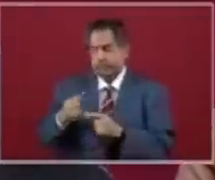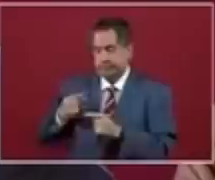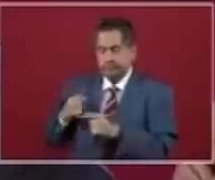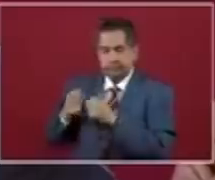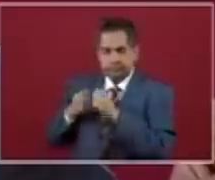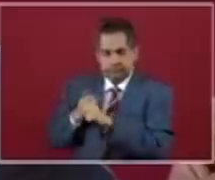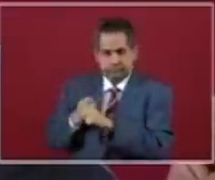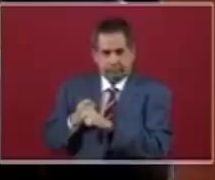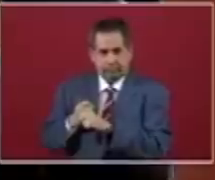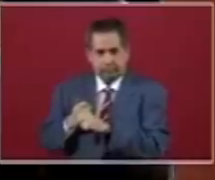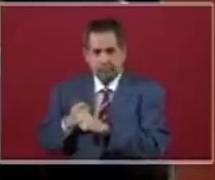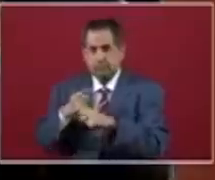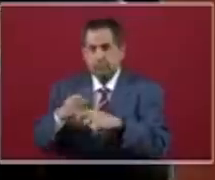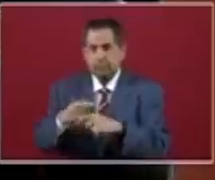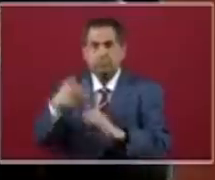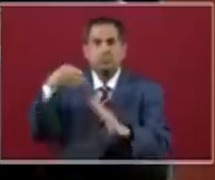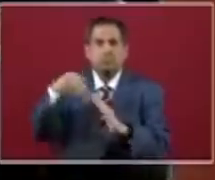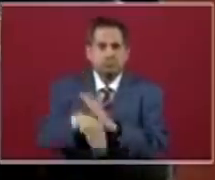anterior.